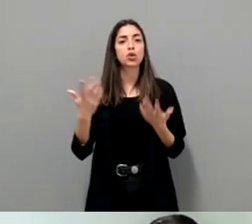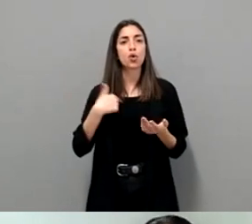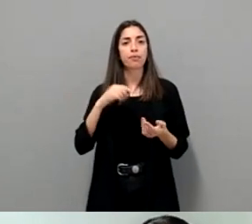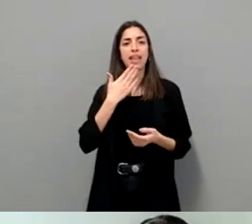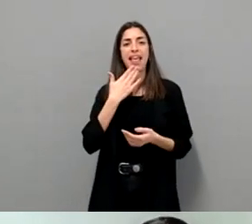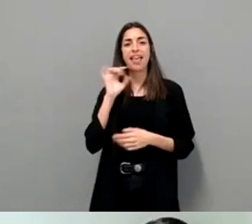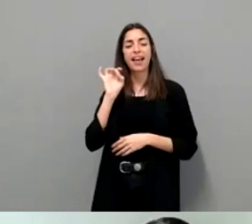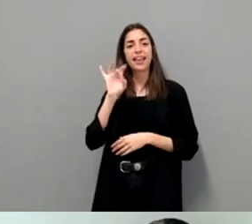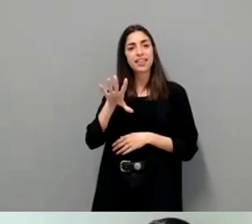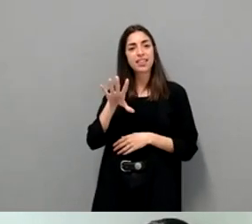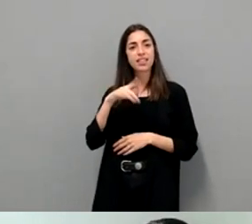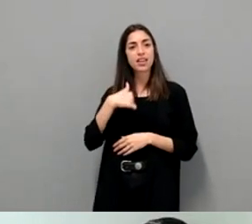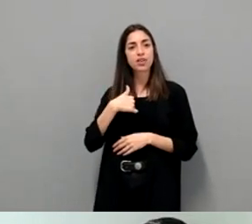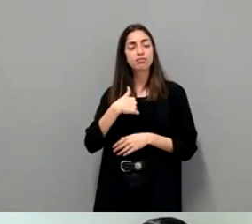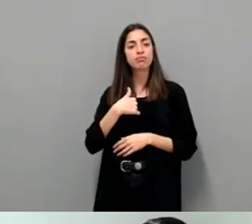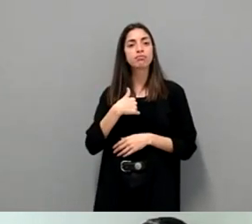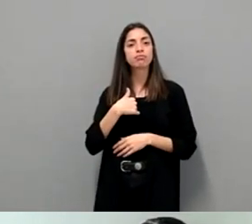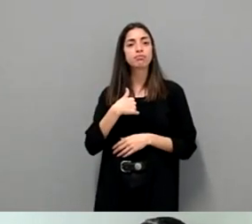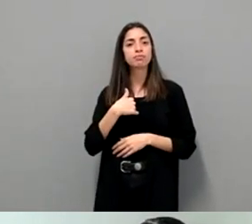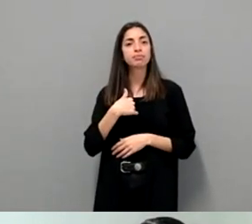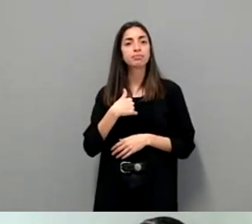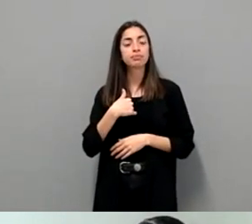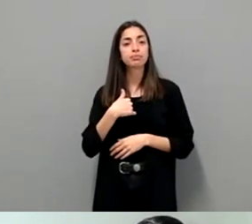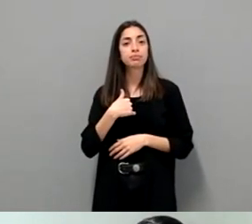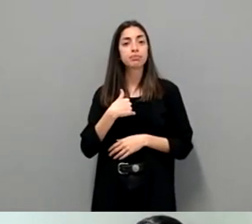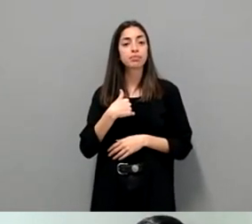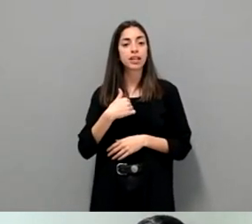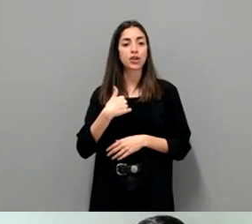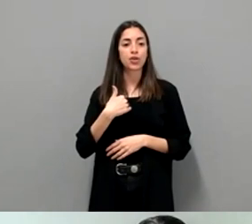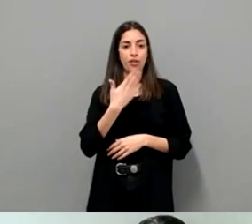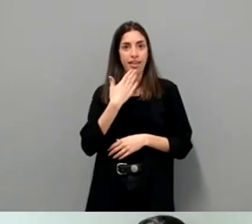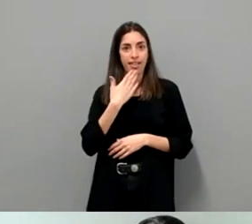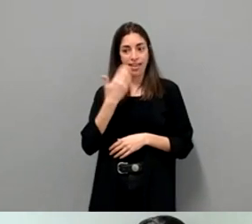años, a pesar de que ya tengo una edad,